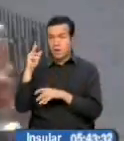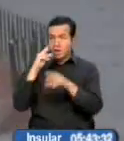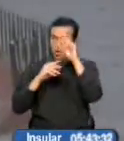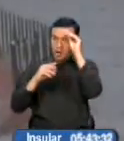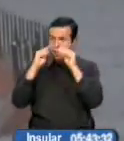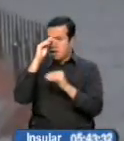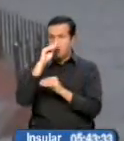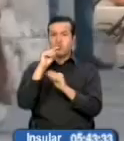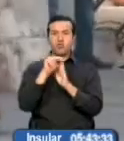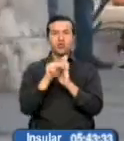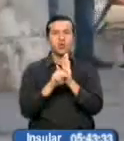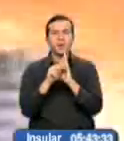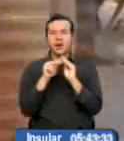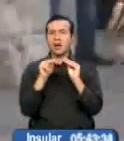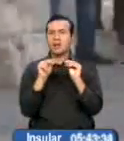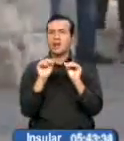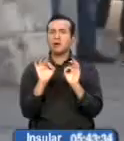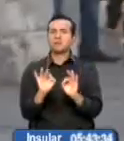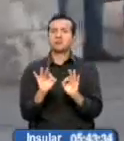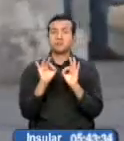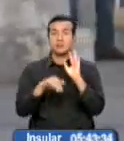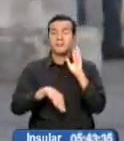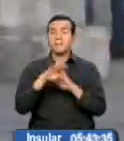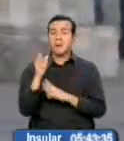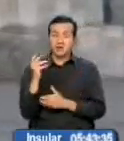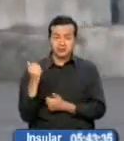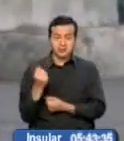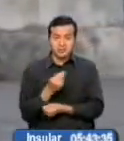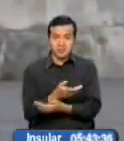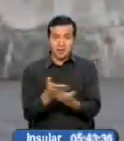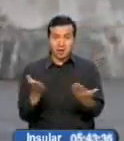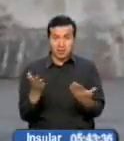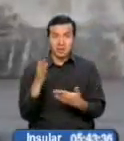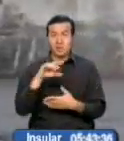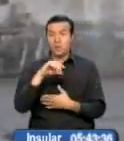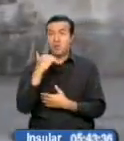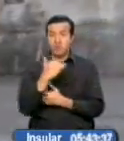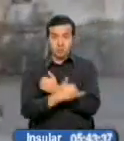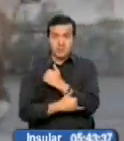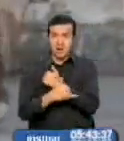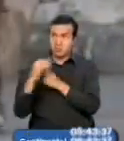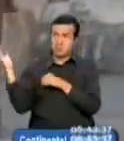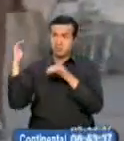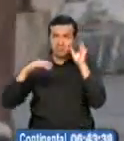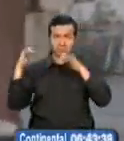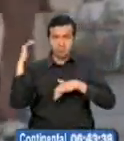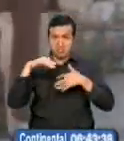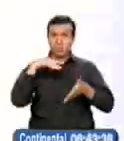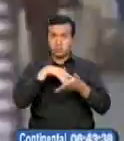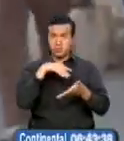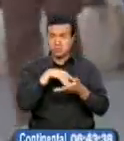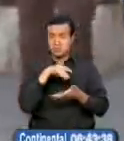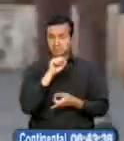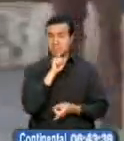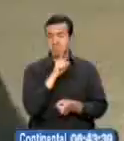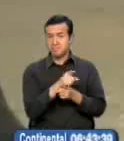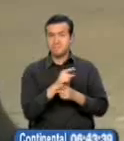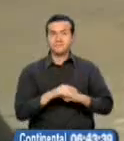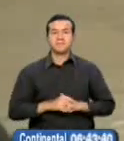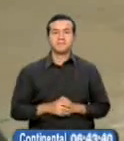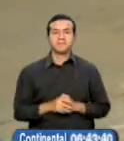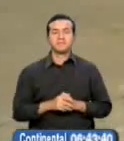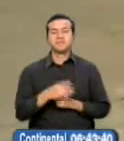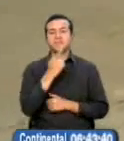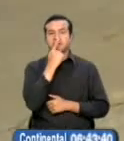con estándares de calidad, sino que también ha ofrecido la oportunidad para que personas de todo el mundo tengan también esa posibilidad. Es